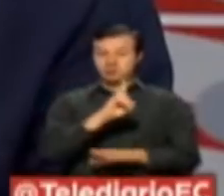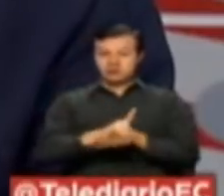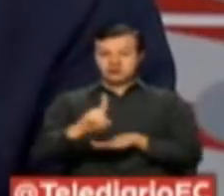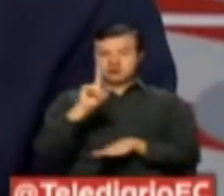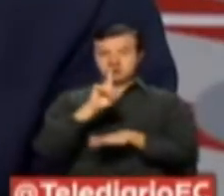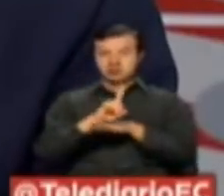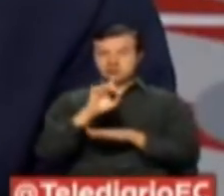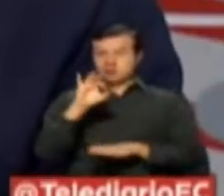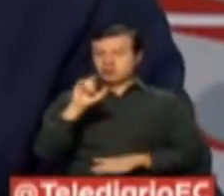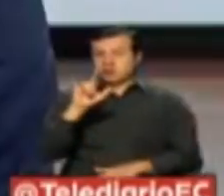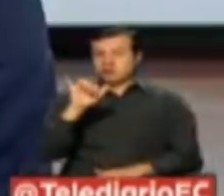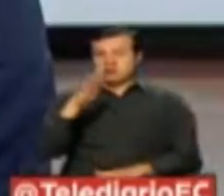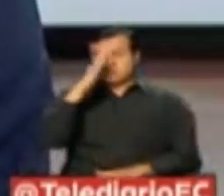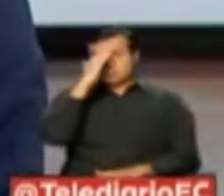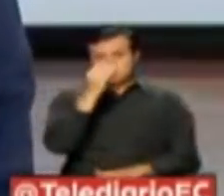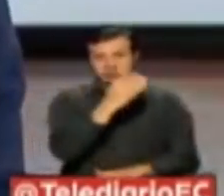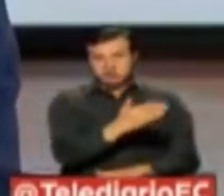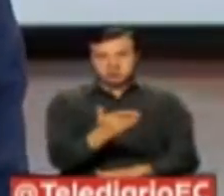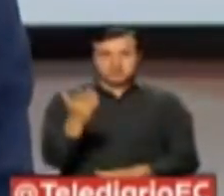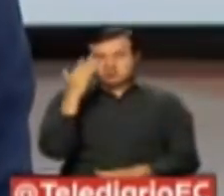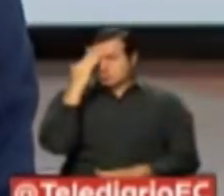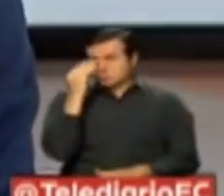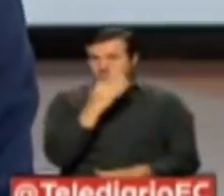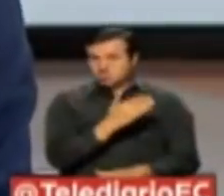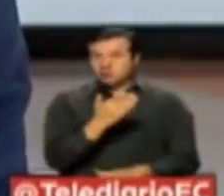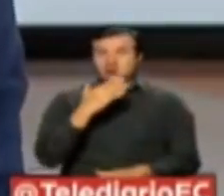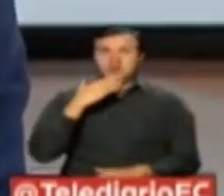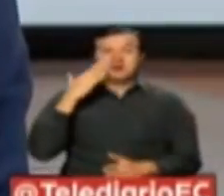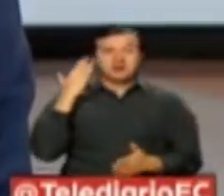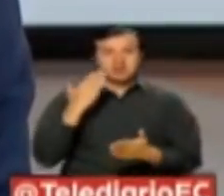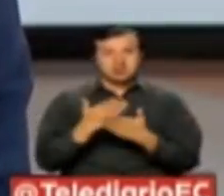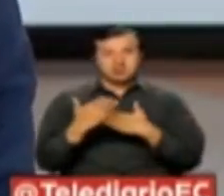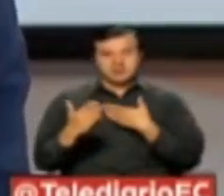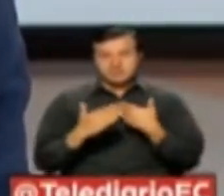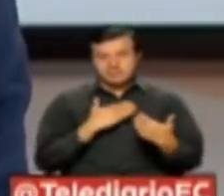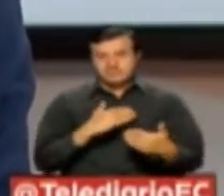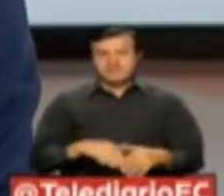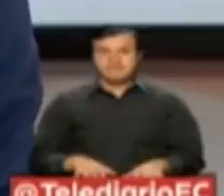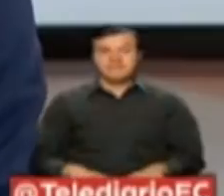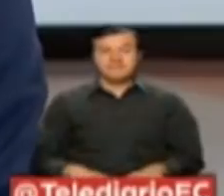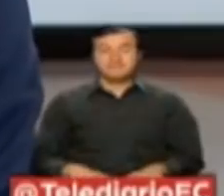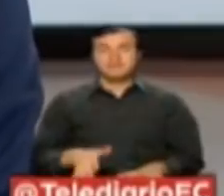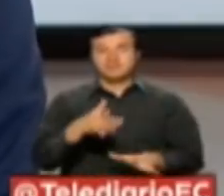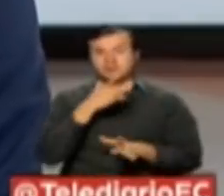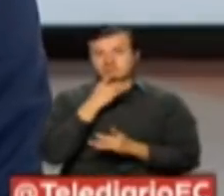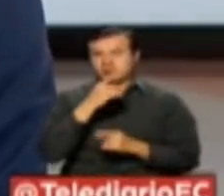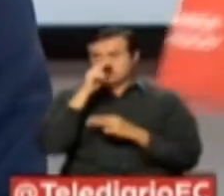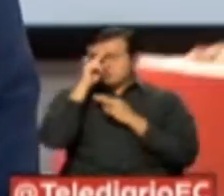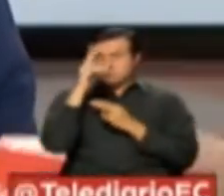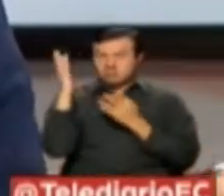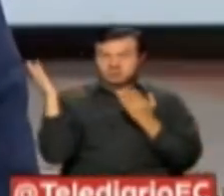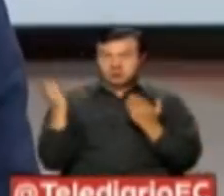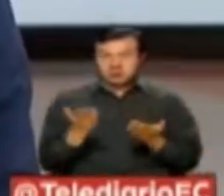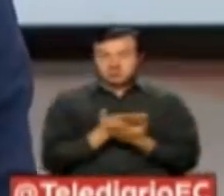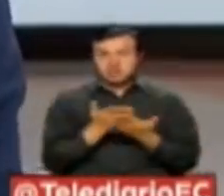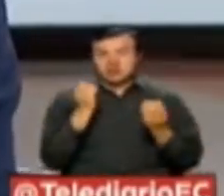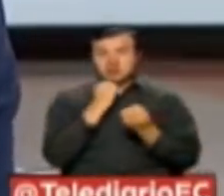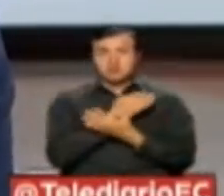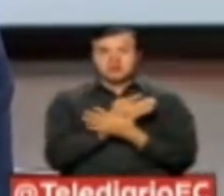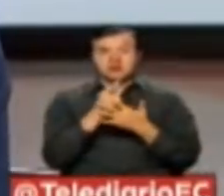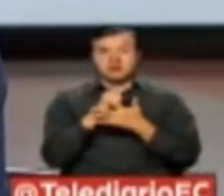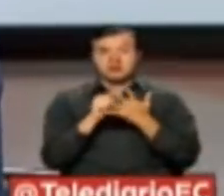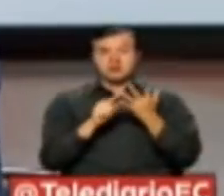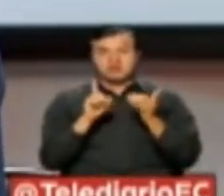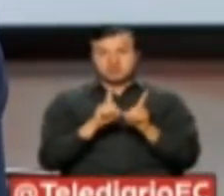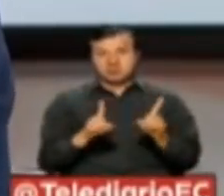encuestadora clics bueno bardo buenos dias paulina buenos días muchas gracias por la invitación es para nosotros un honor estar aquí y poder compartir los